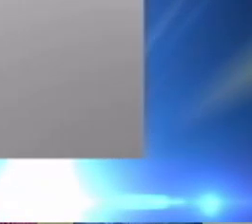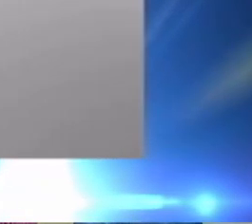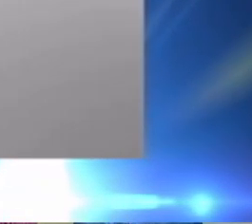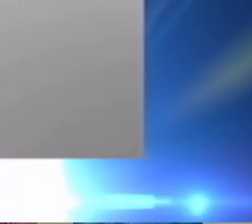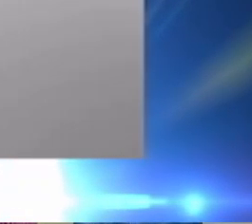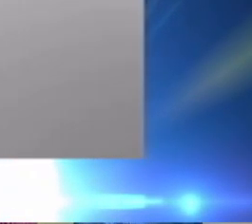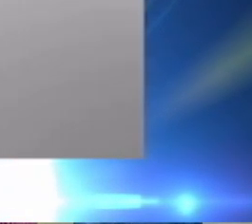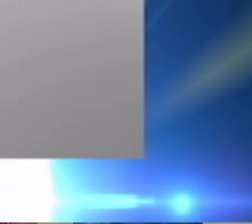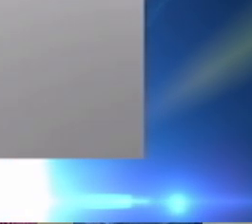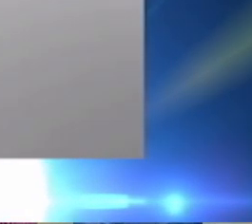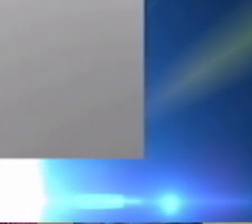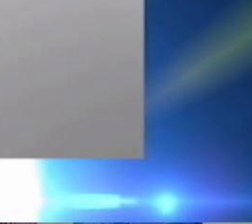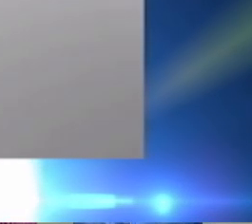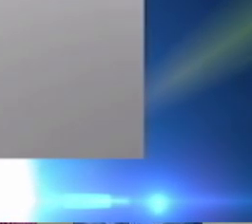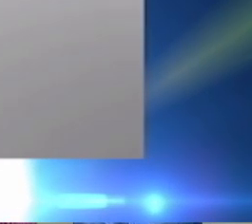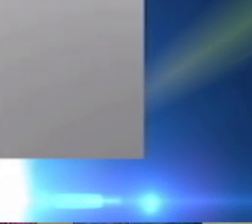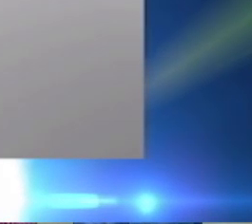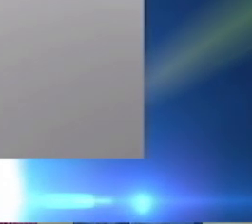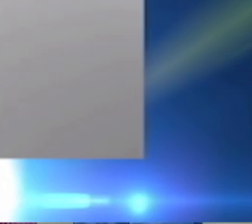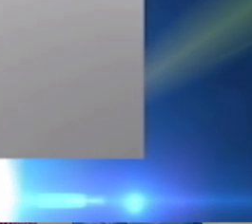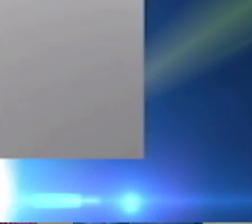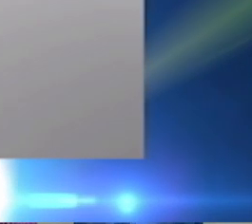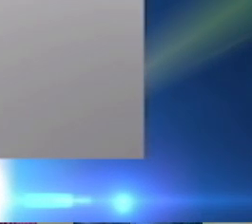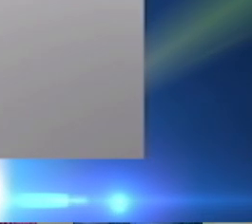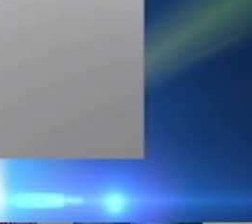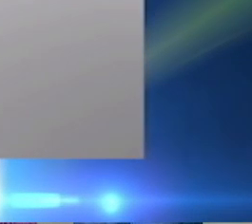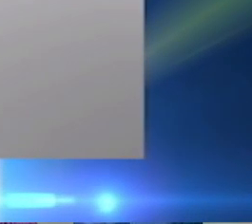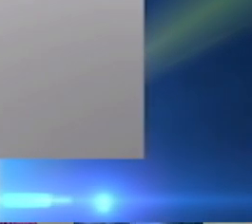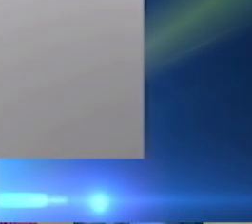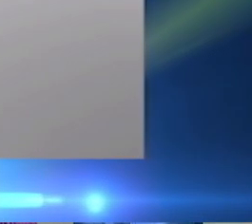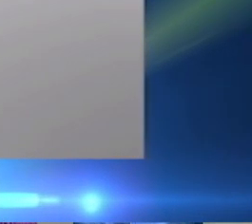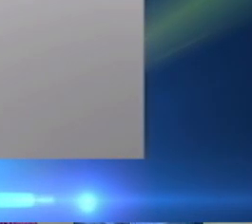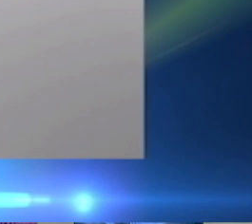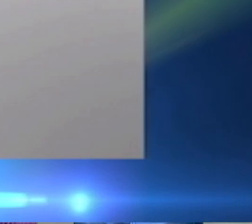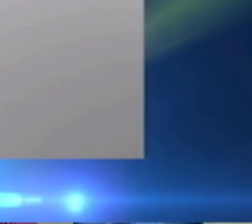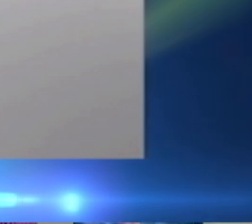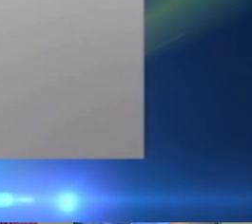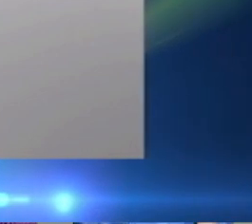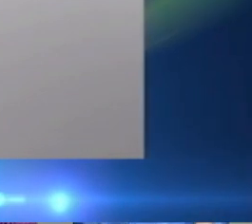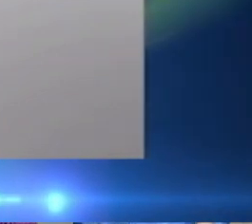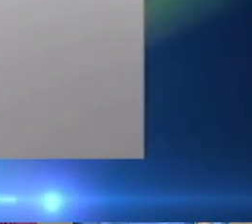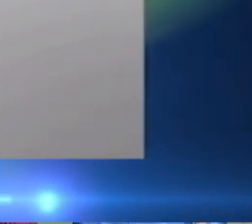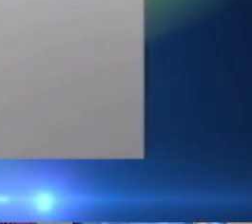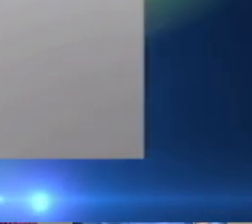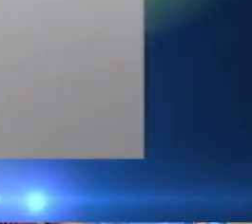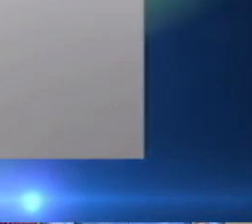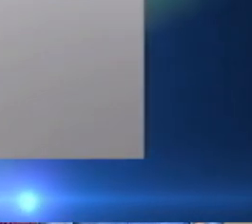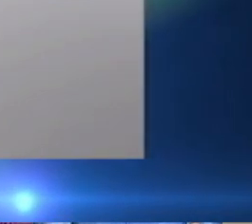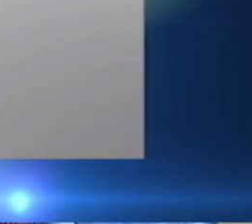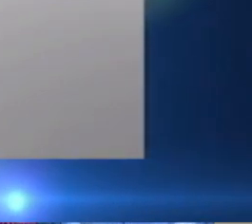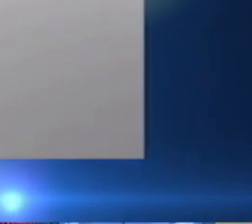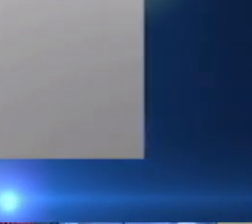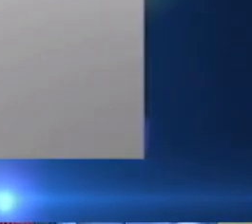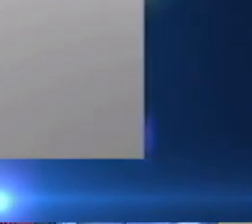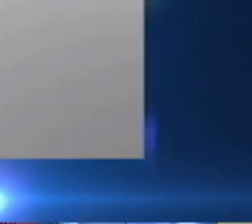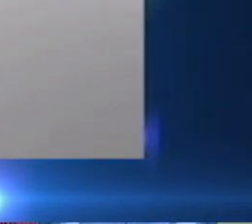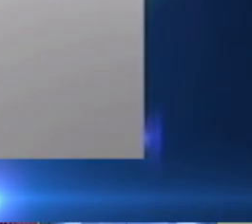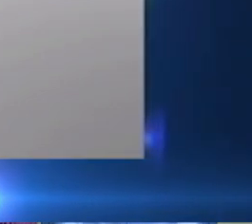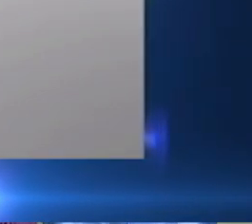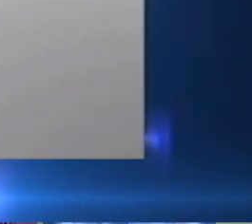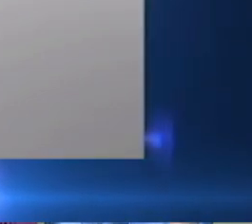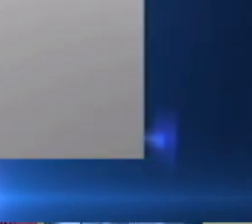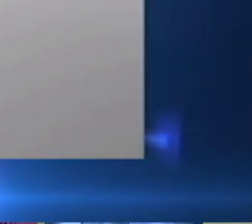acudir para reclamar a la EPS el pago de 179 días de incapacidad y ante